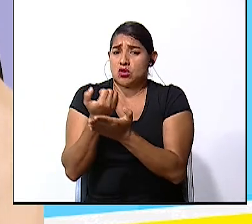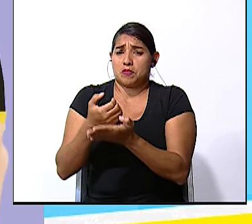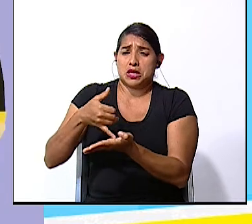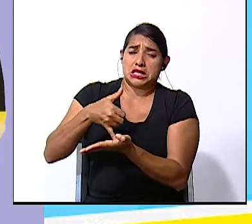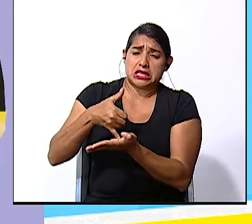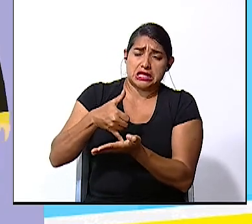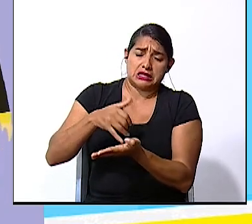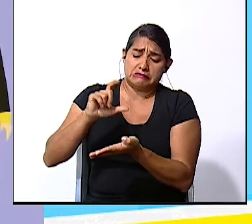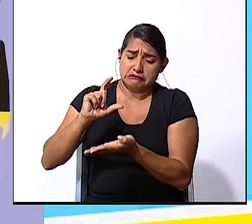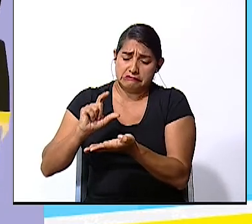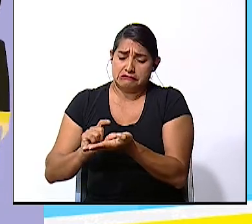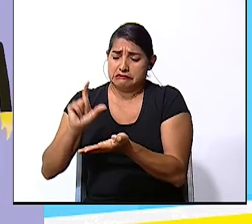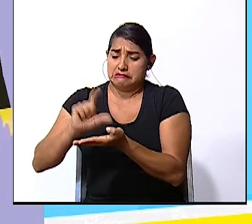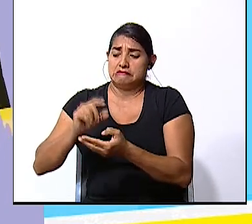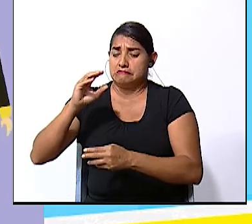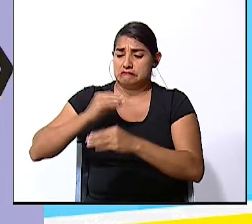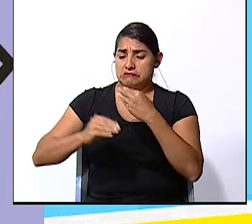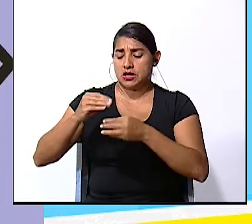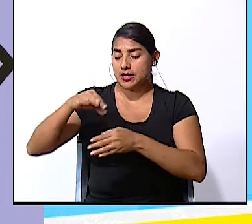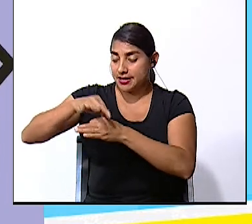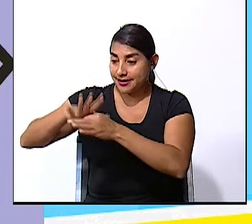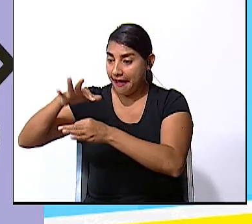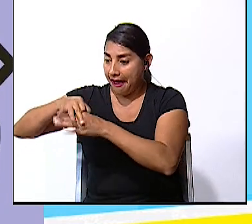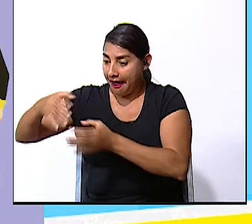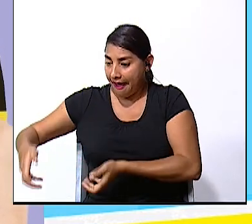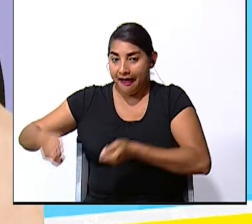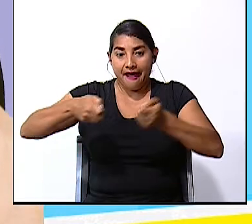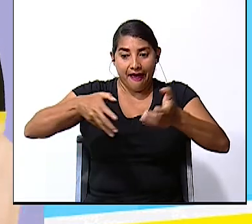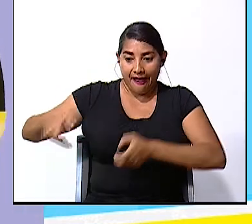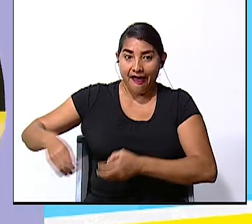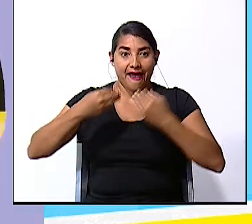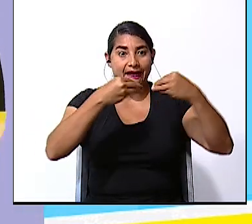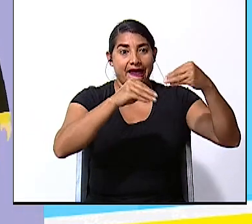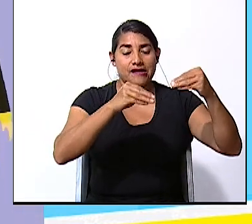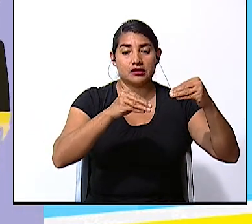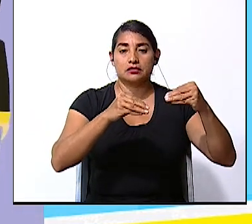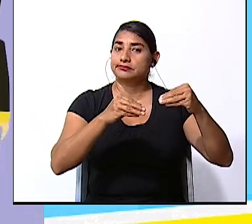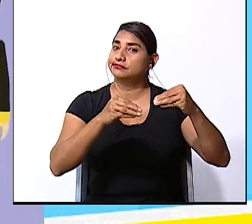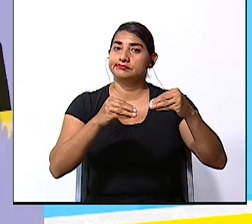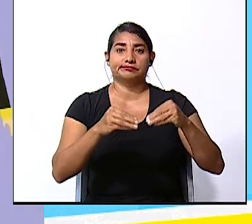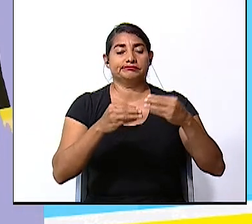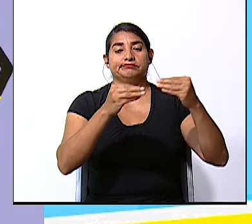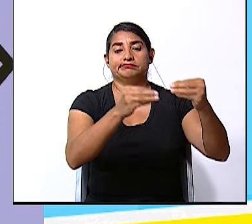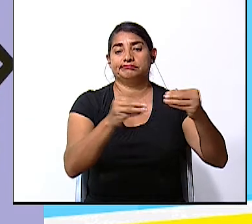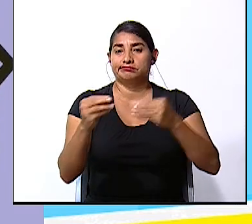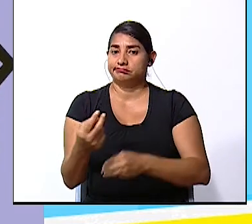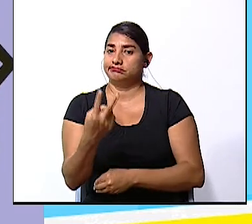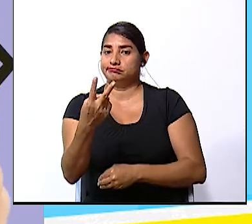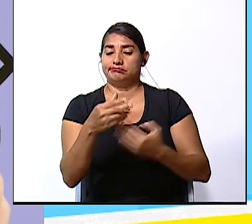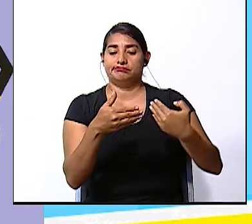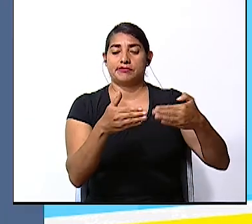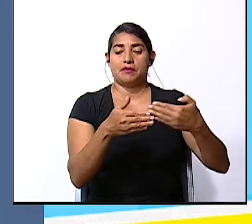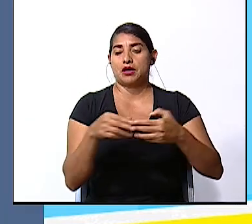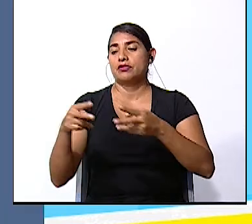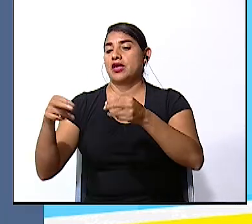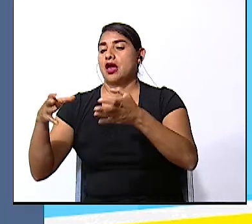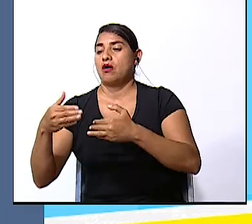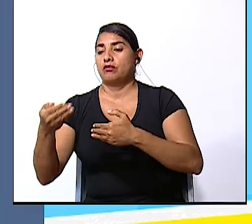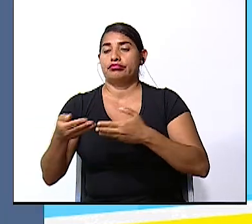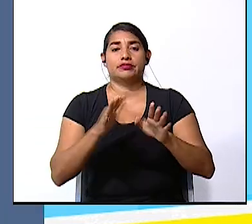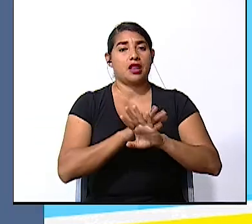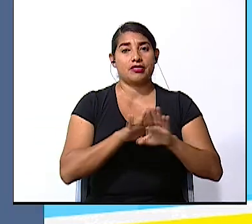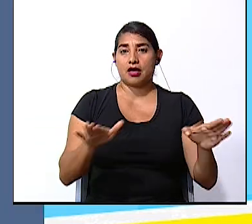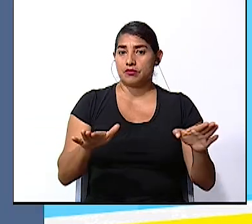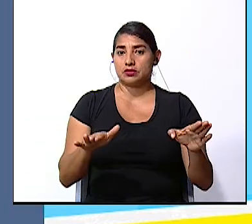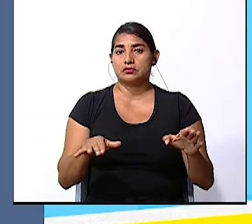débil, ya que los productos que se producían dentro del territorio nacional a lo sumo llegaban a exportarse hasta Panamá o Nicaragua.